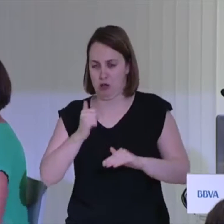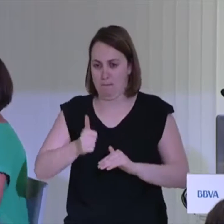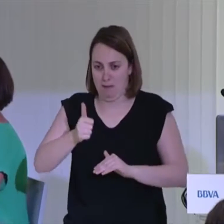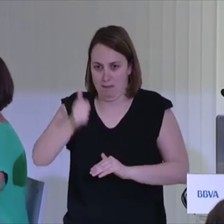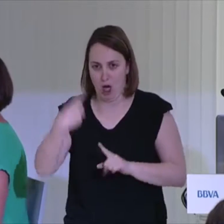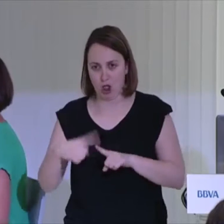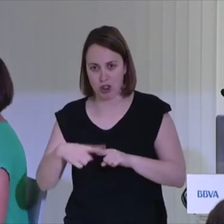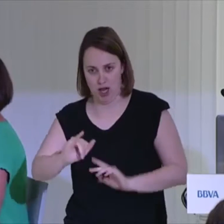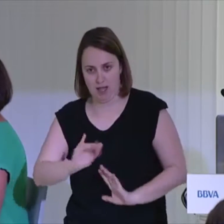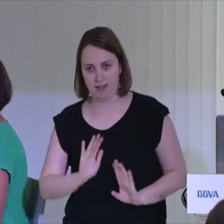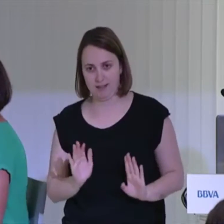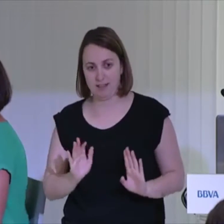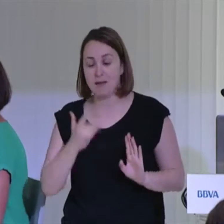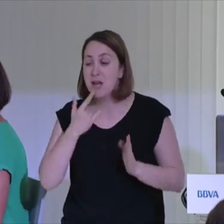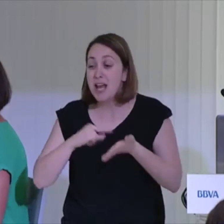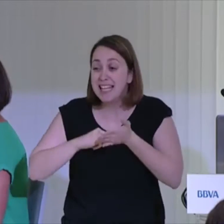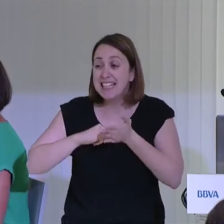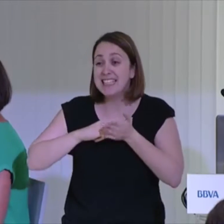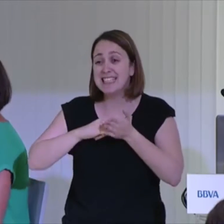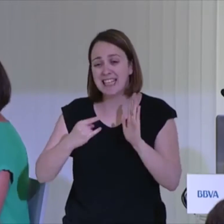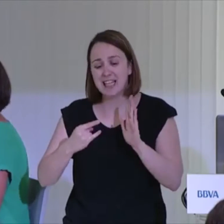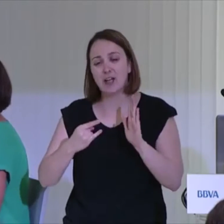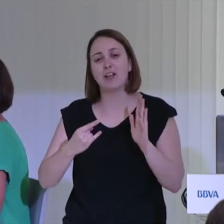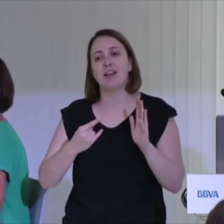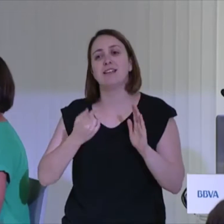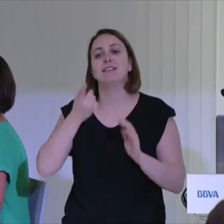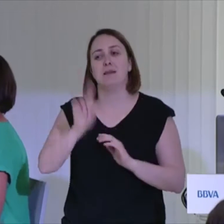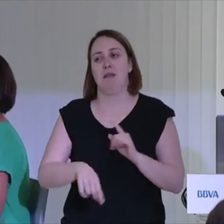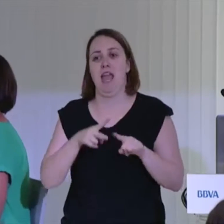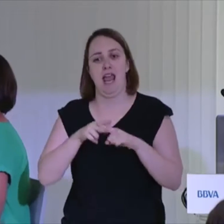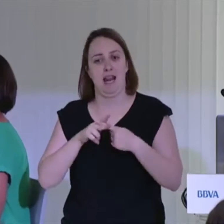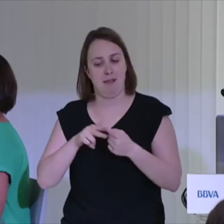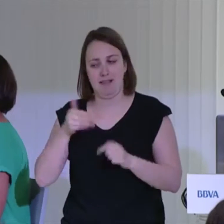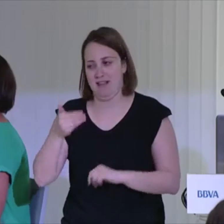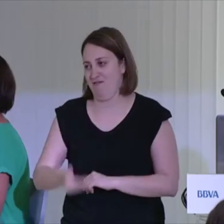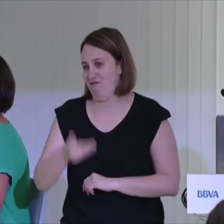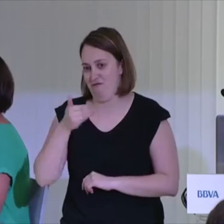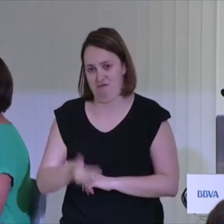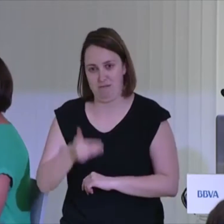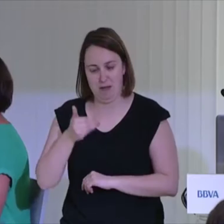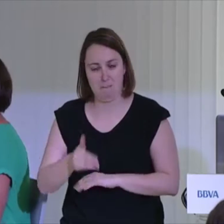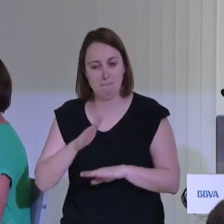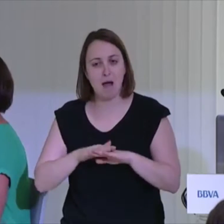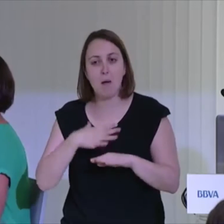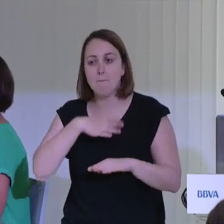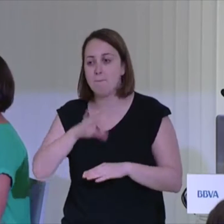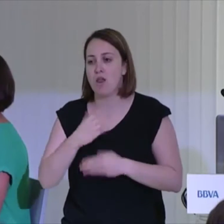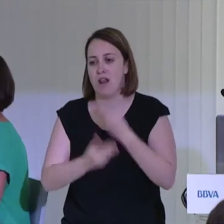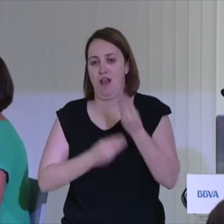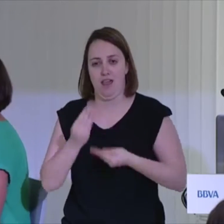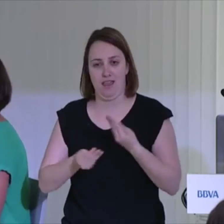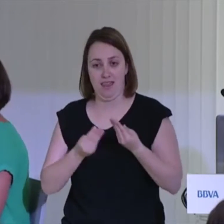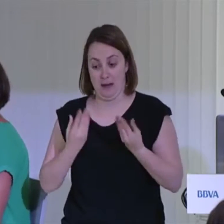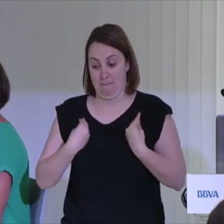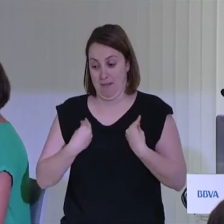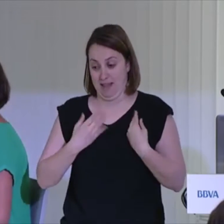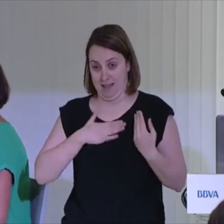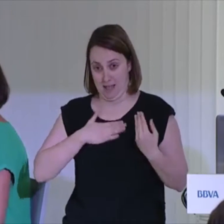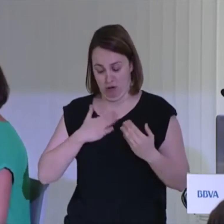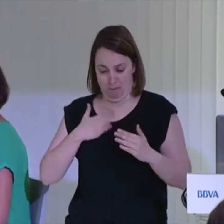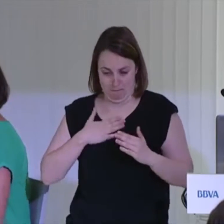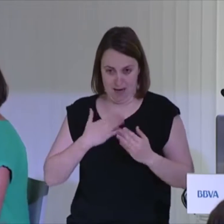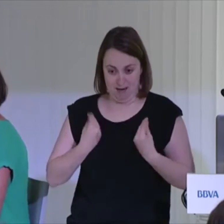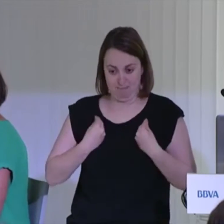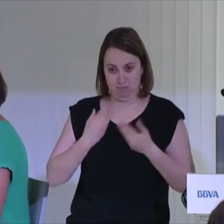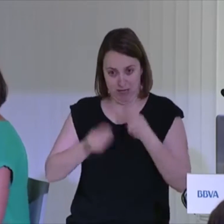y me parece que todo, pero la tecnología sí que es verdad que hay herramientas que son fundamentales para poder gestionar esa vida que yo me he construido,